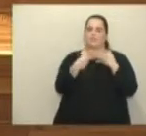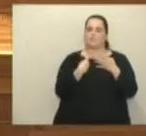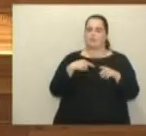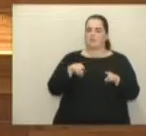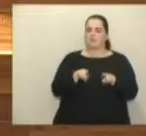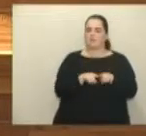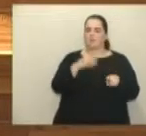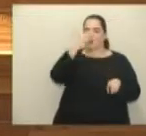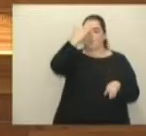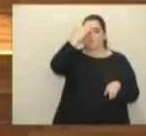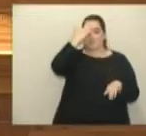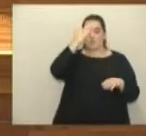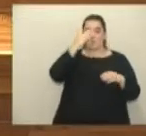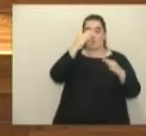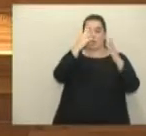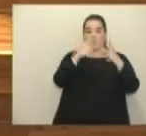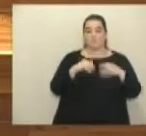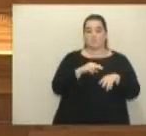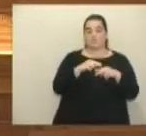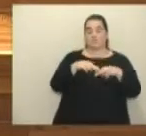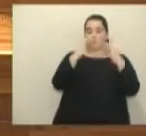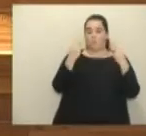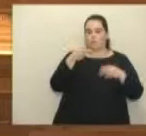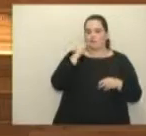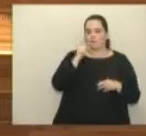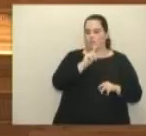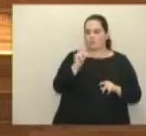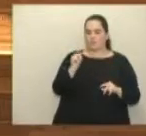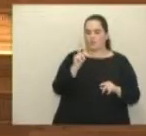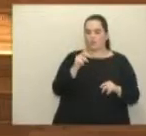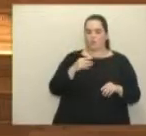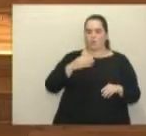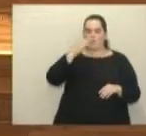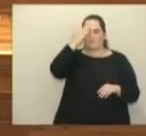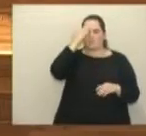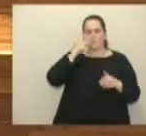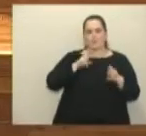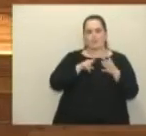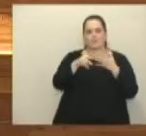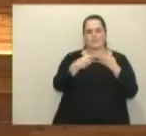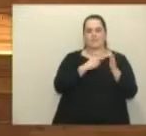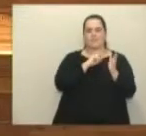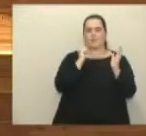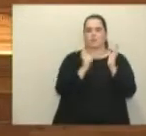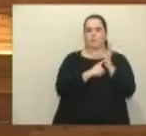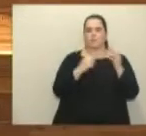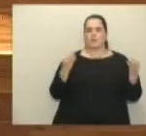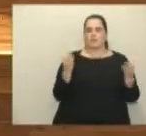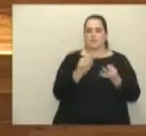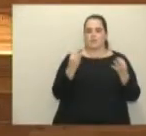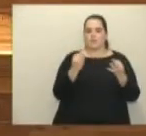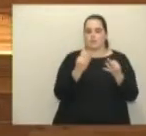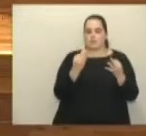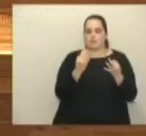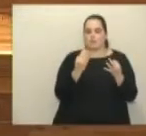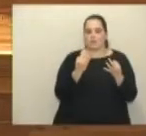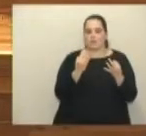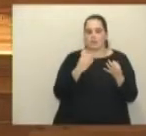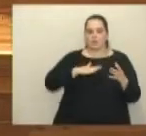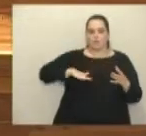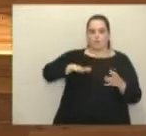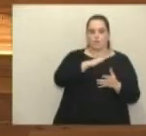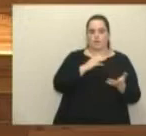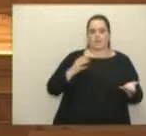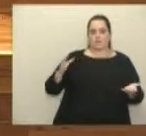solo en la Administración pública, lo hemos dicho así. El principio de transparencia total debe de aplicarse en todos aquellos